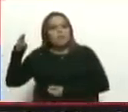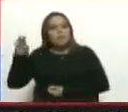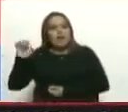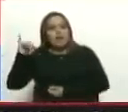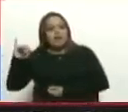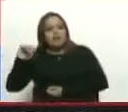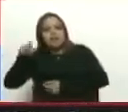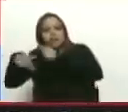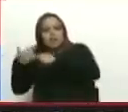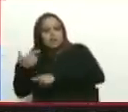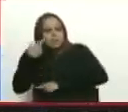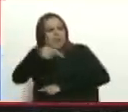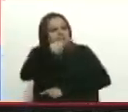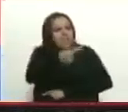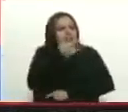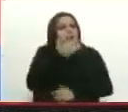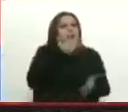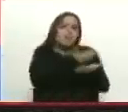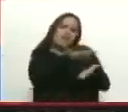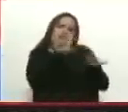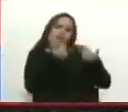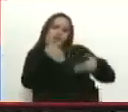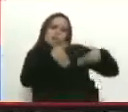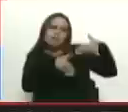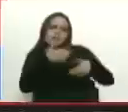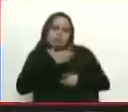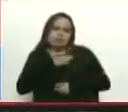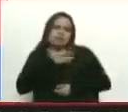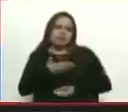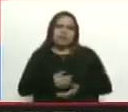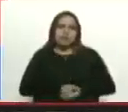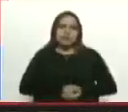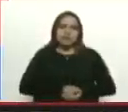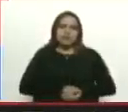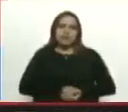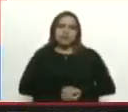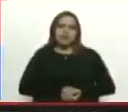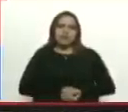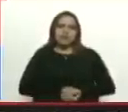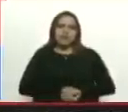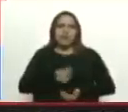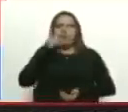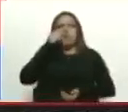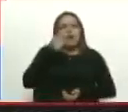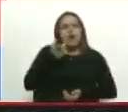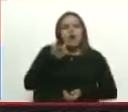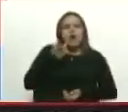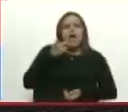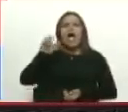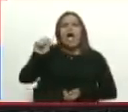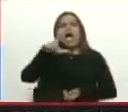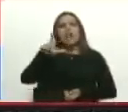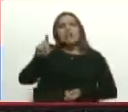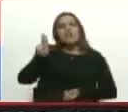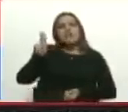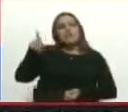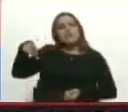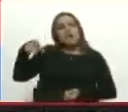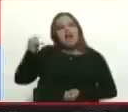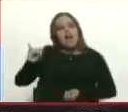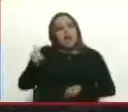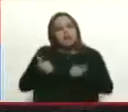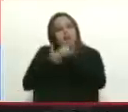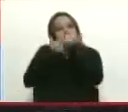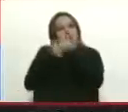voto. Imagínate con qué fuerza había Ramos Alú a apoyar a María Corina. Si lo llamó ladrón,